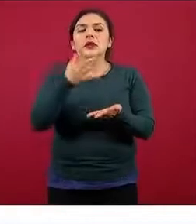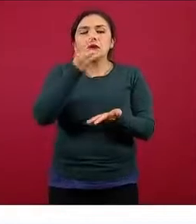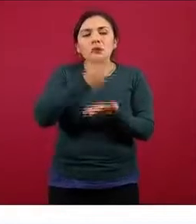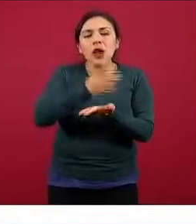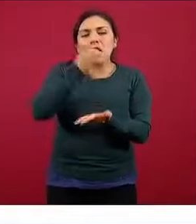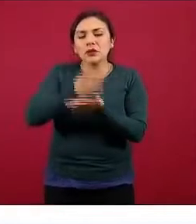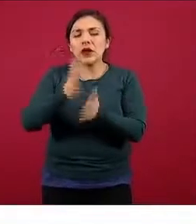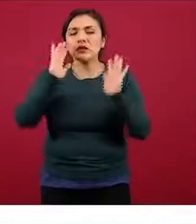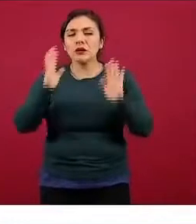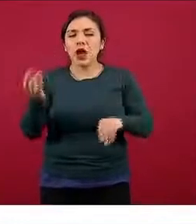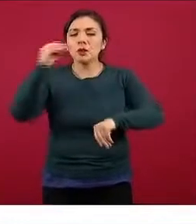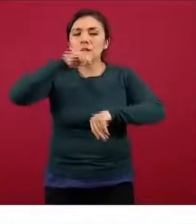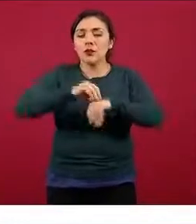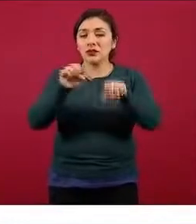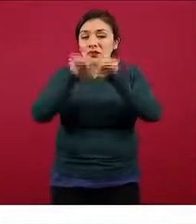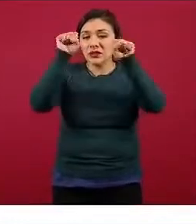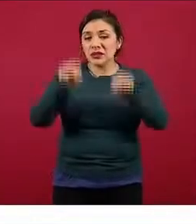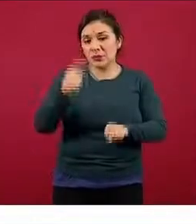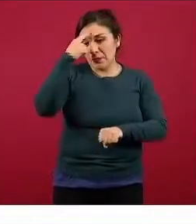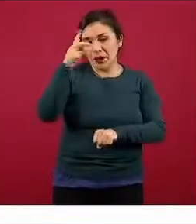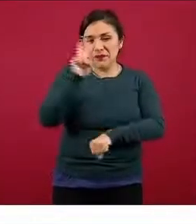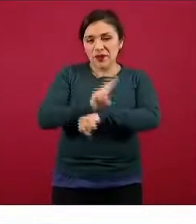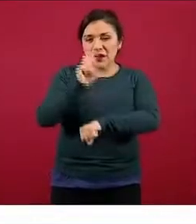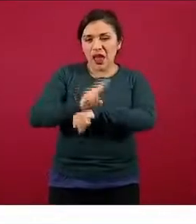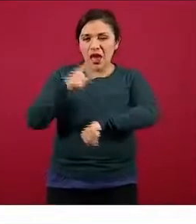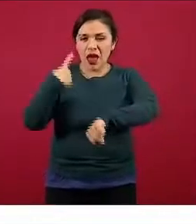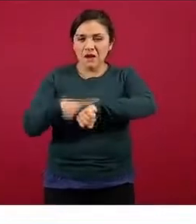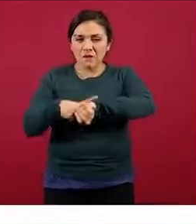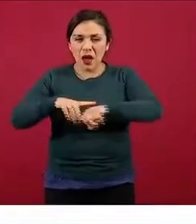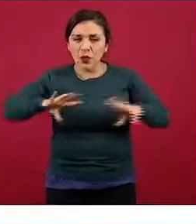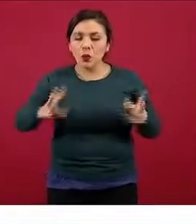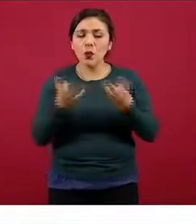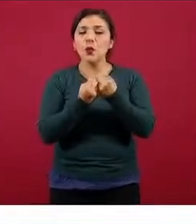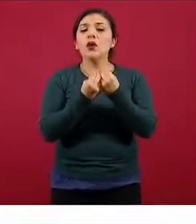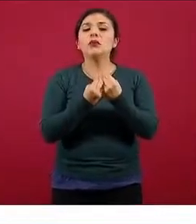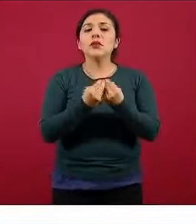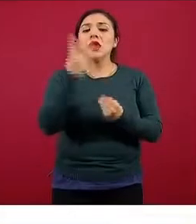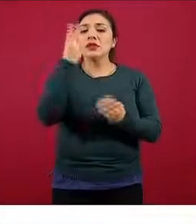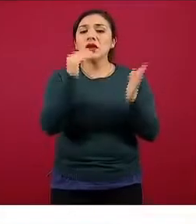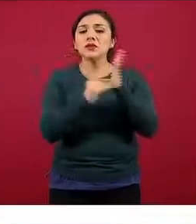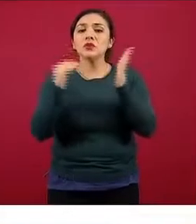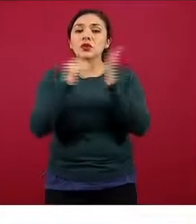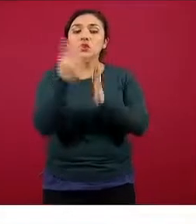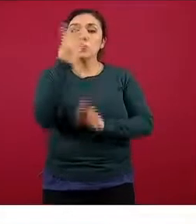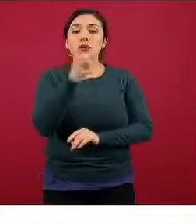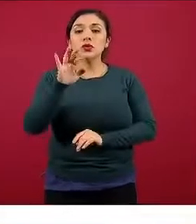identificado y se han registrado en el sistema de vigilancia epidemiológica un total de